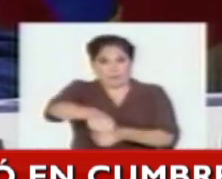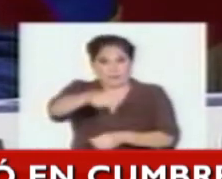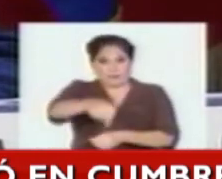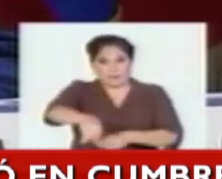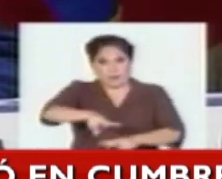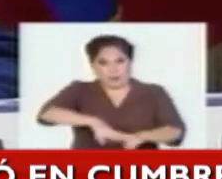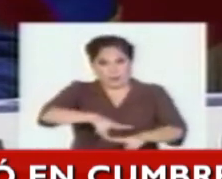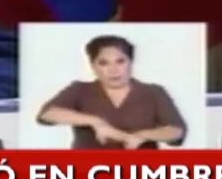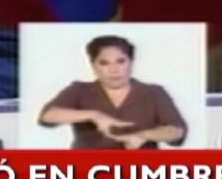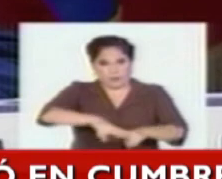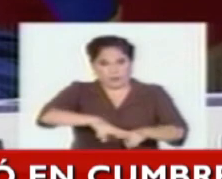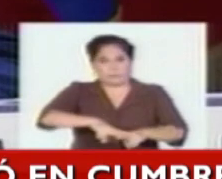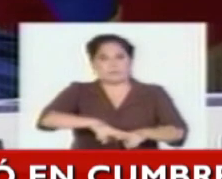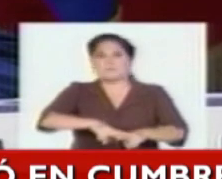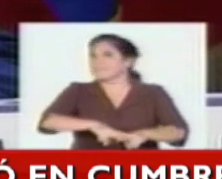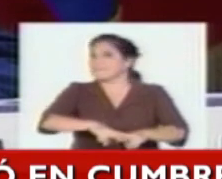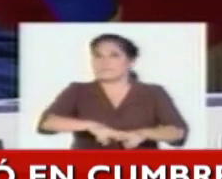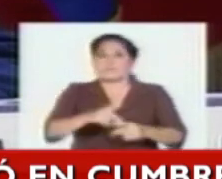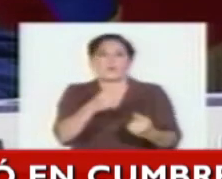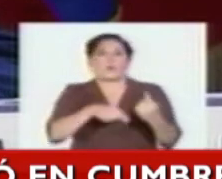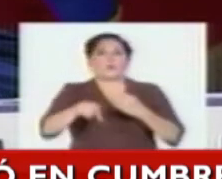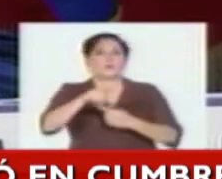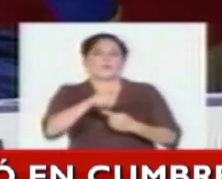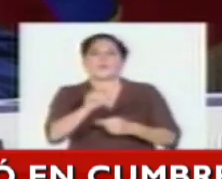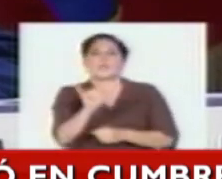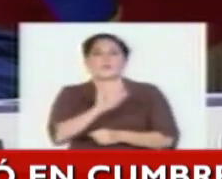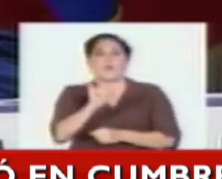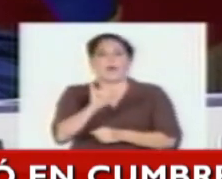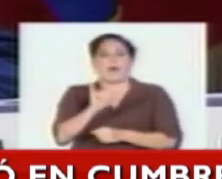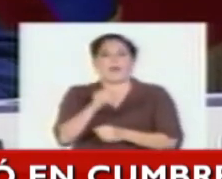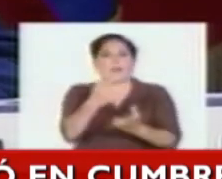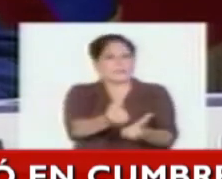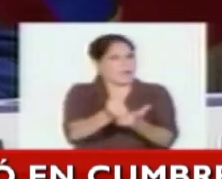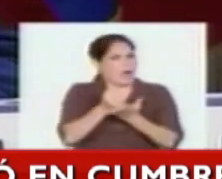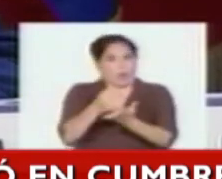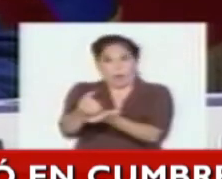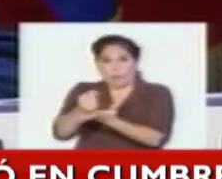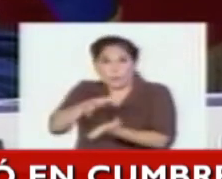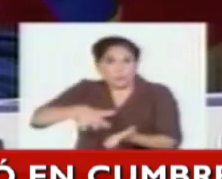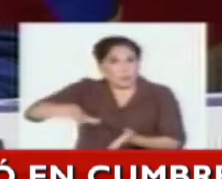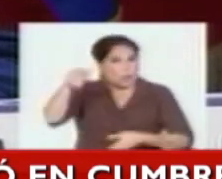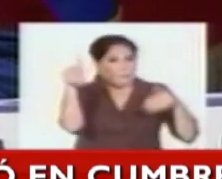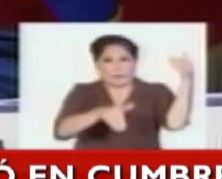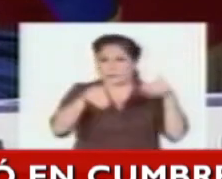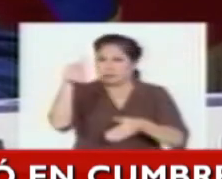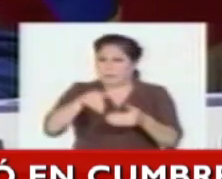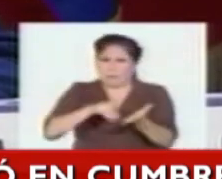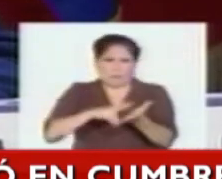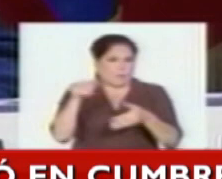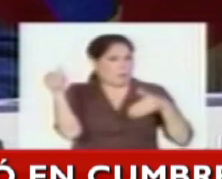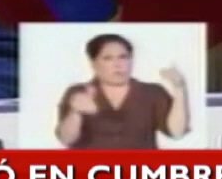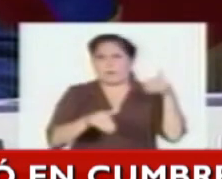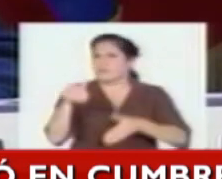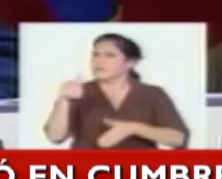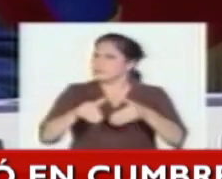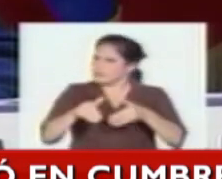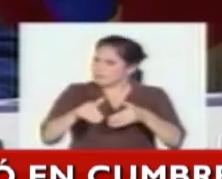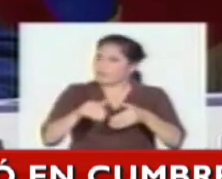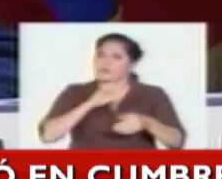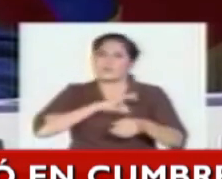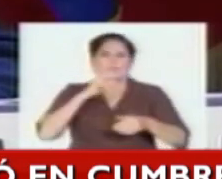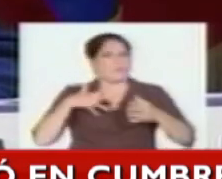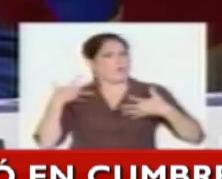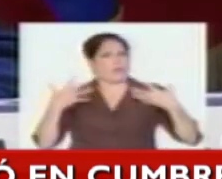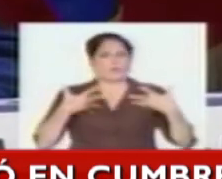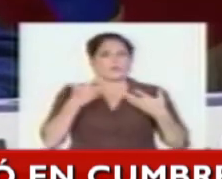la Habana sin el inestimable apoyo que todos los miembros le han dado a nuestra